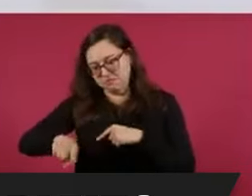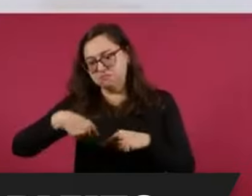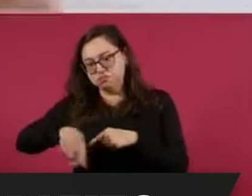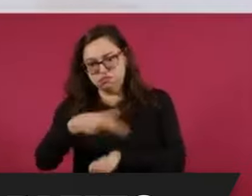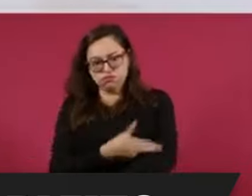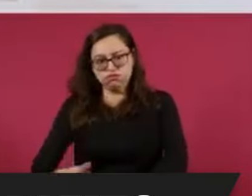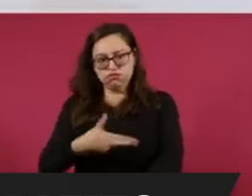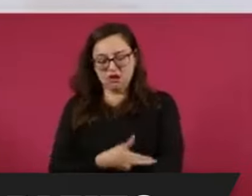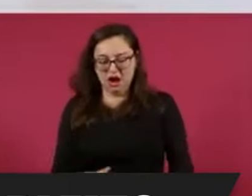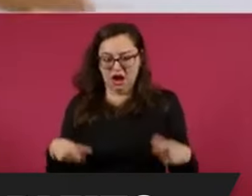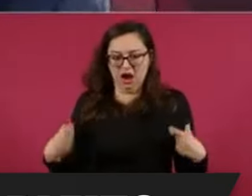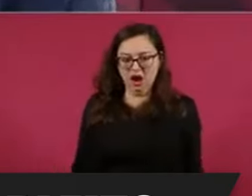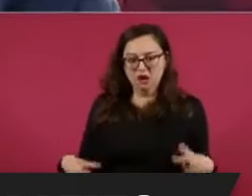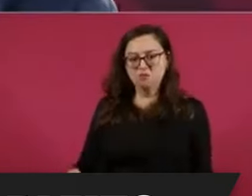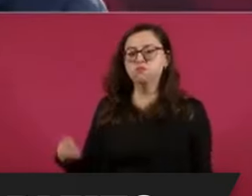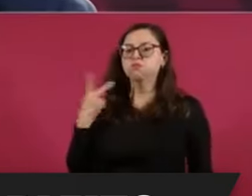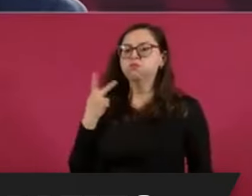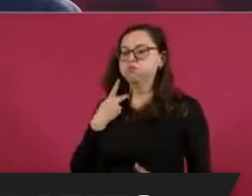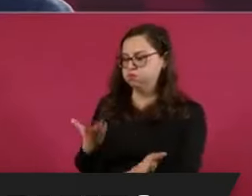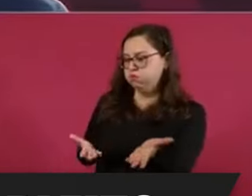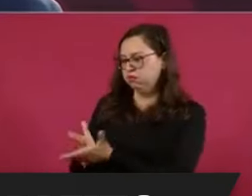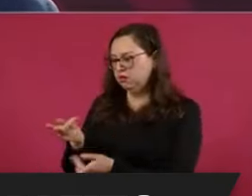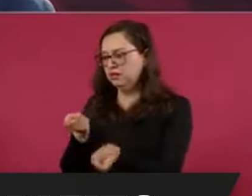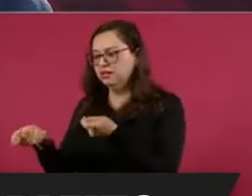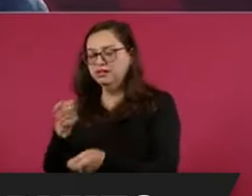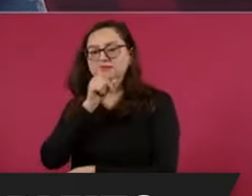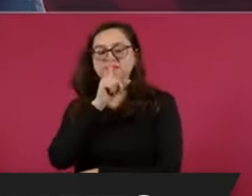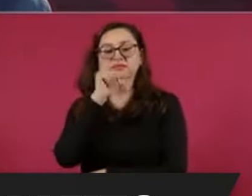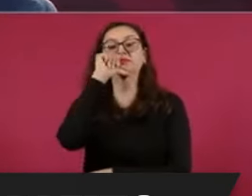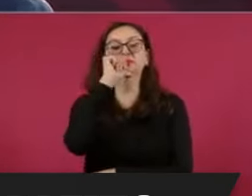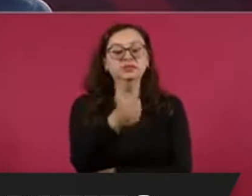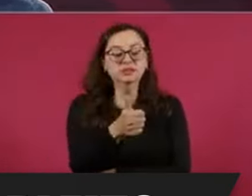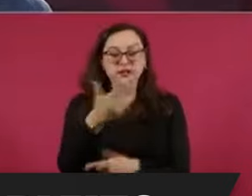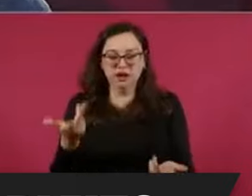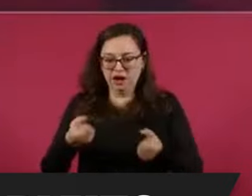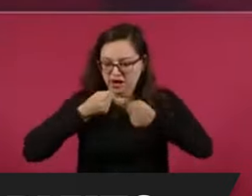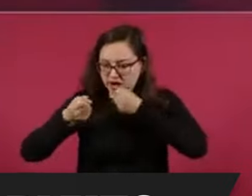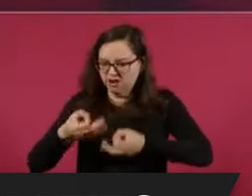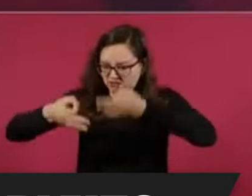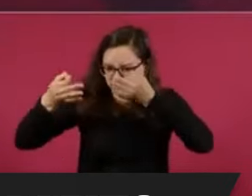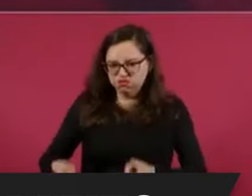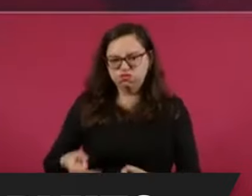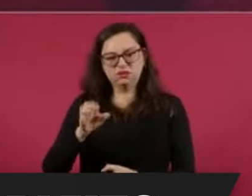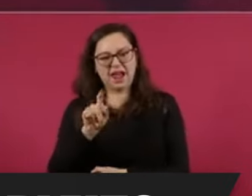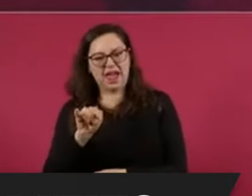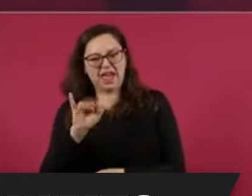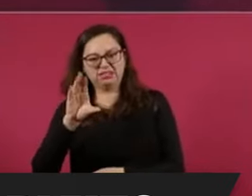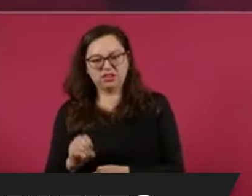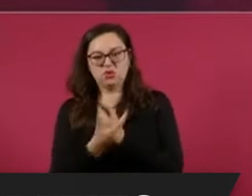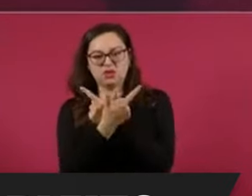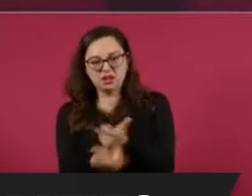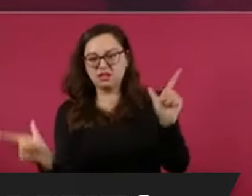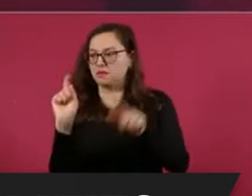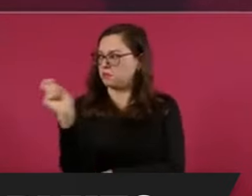ni por el poder económico ni por el poder político, sino que se haga un periodismo ético, un